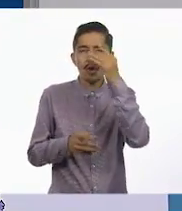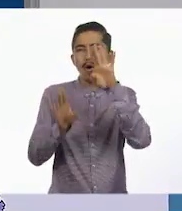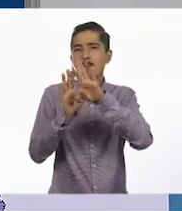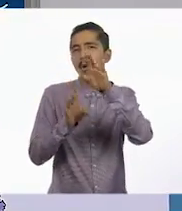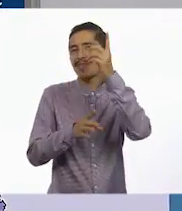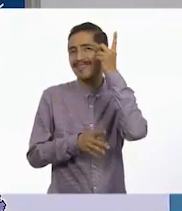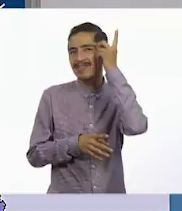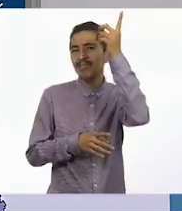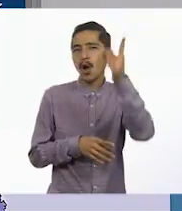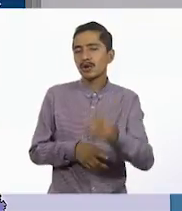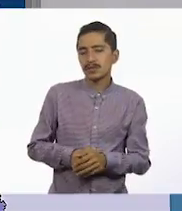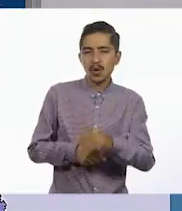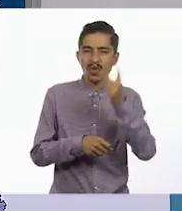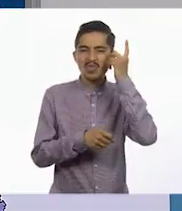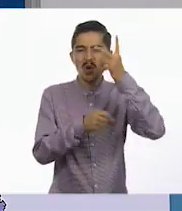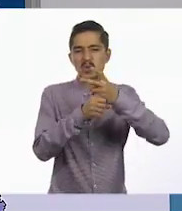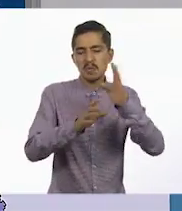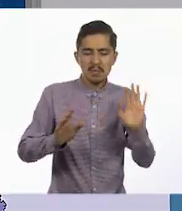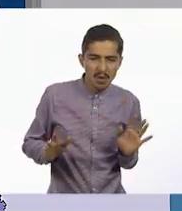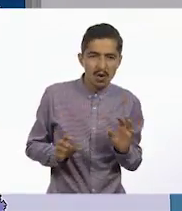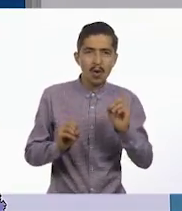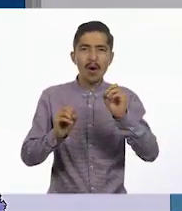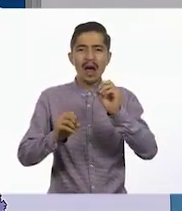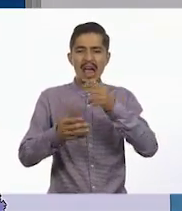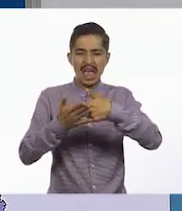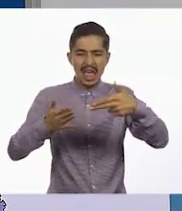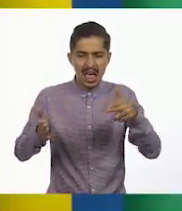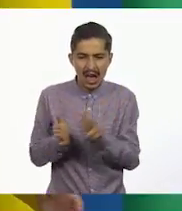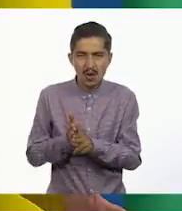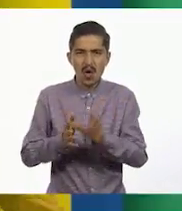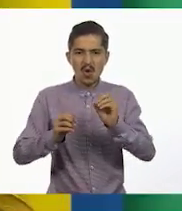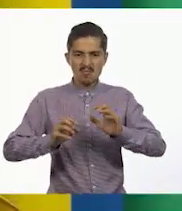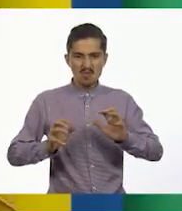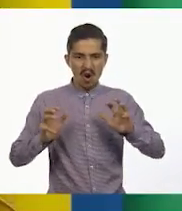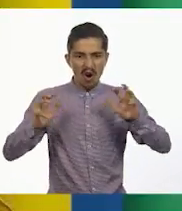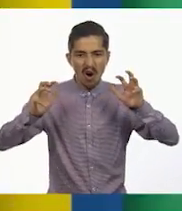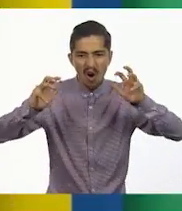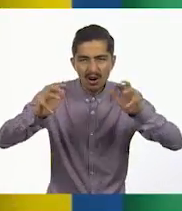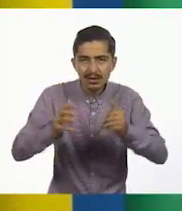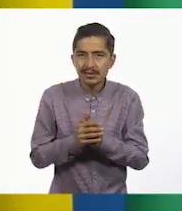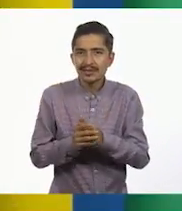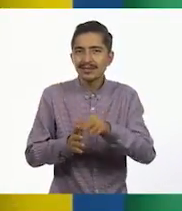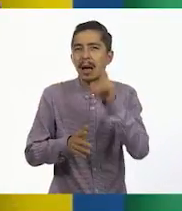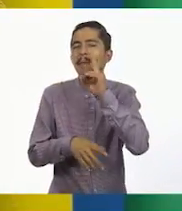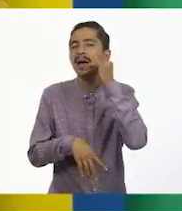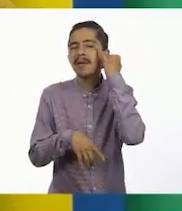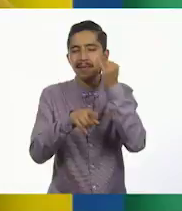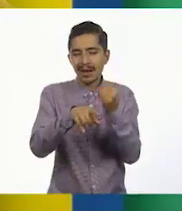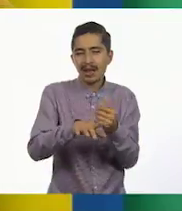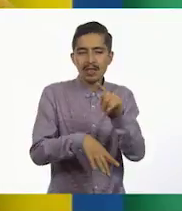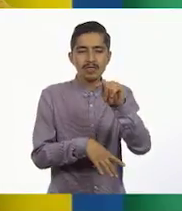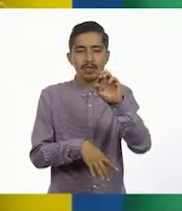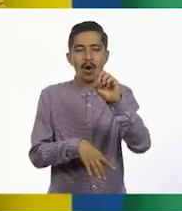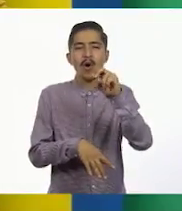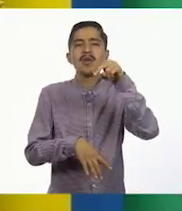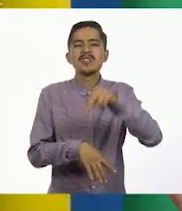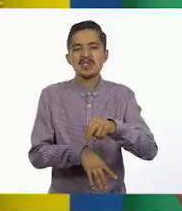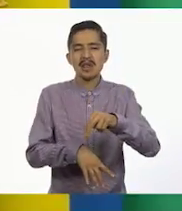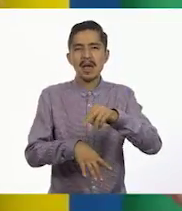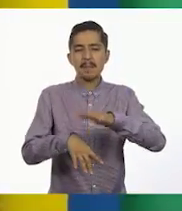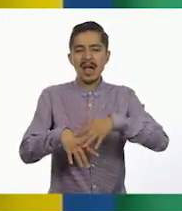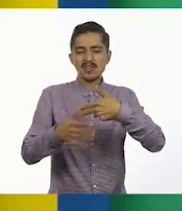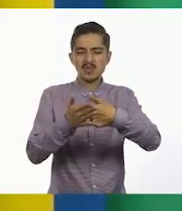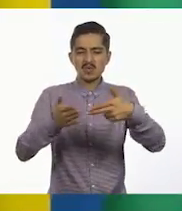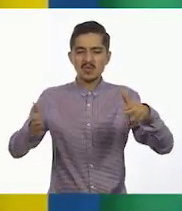dioses, semidioses, héroes o monstruos. Ay, imagínate, Tom, que te llamen Tom, el gran héroe